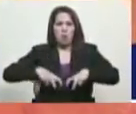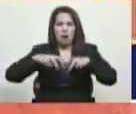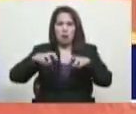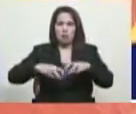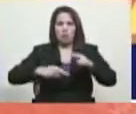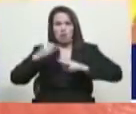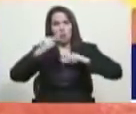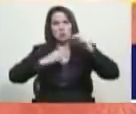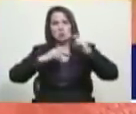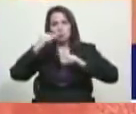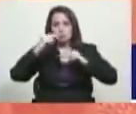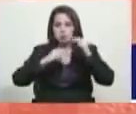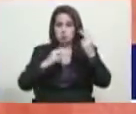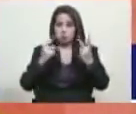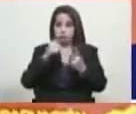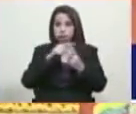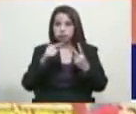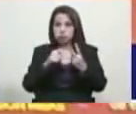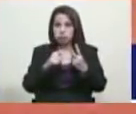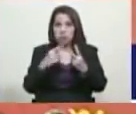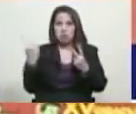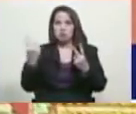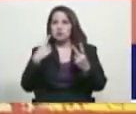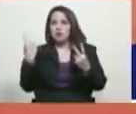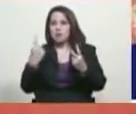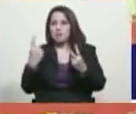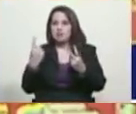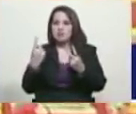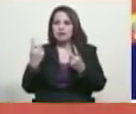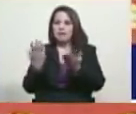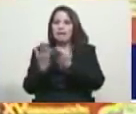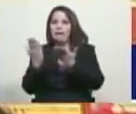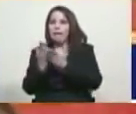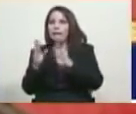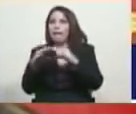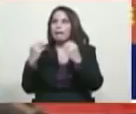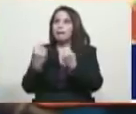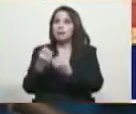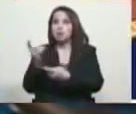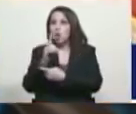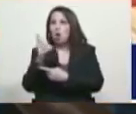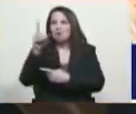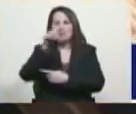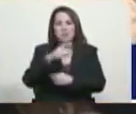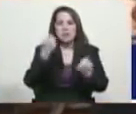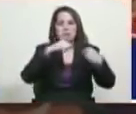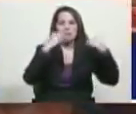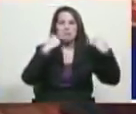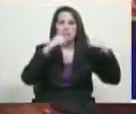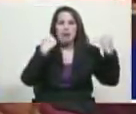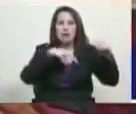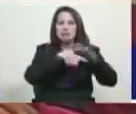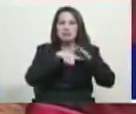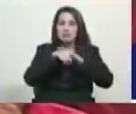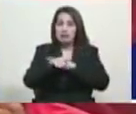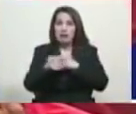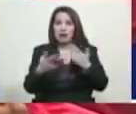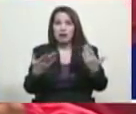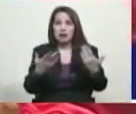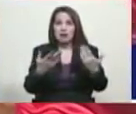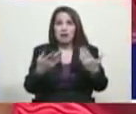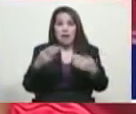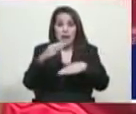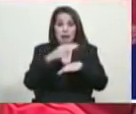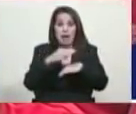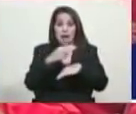construcción, es decir, no solo en el aula, sino en la práctica también. La Misión Rivas es una misión que